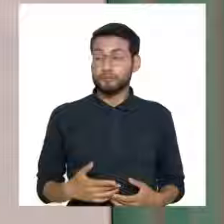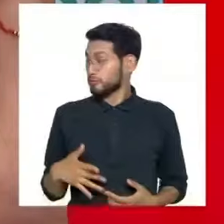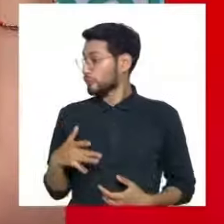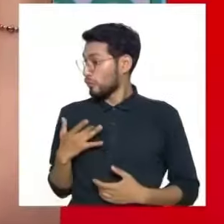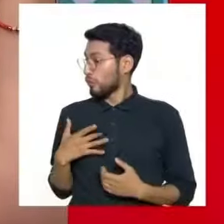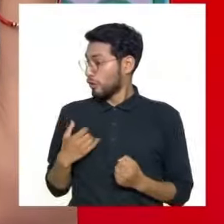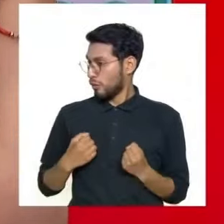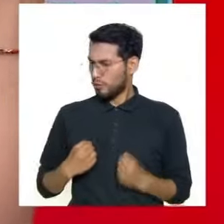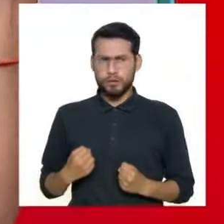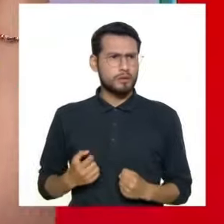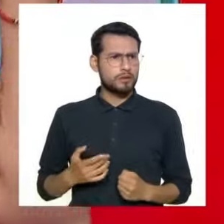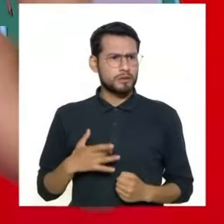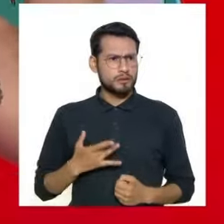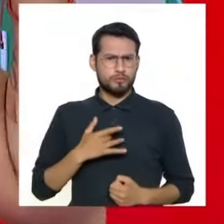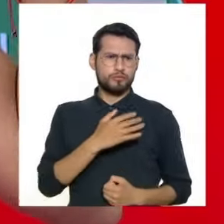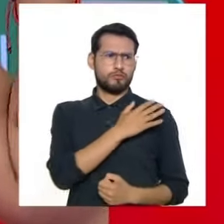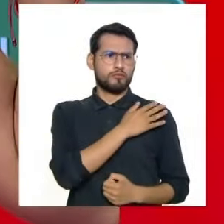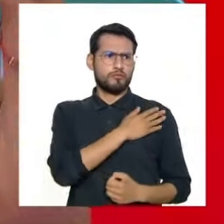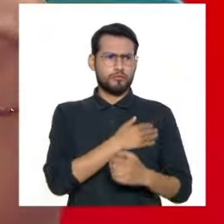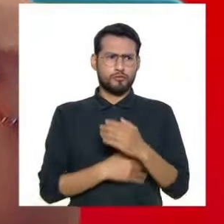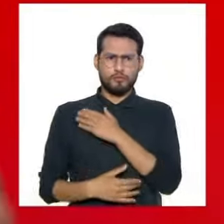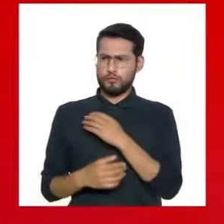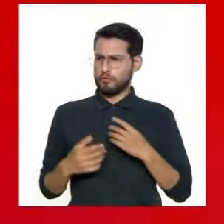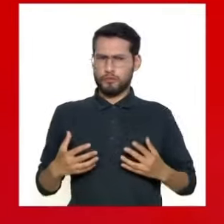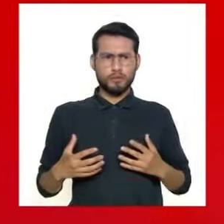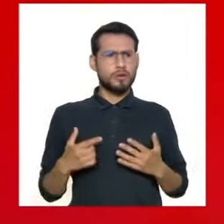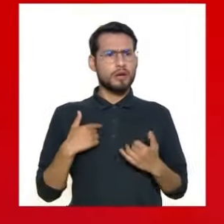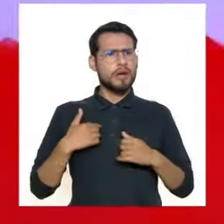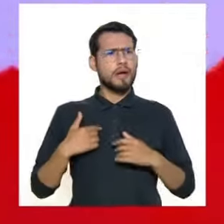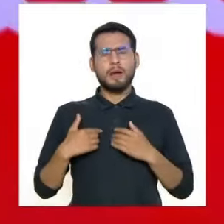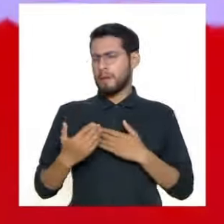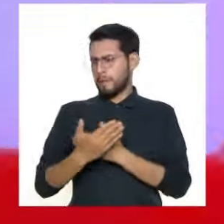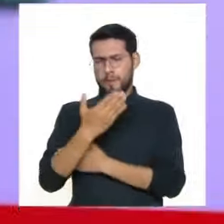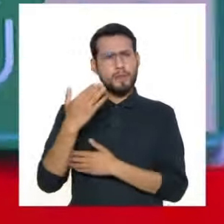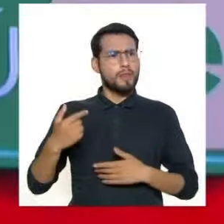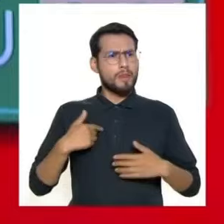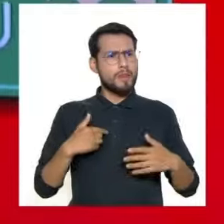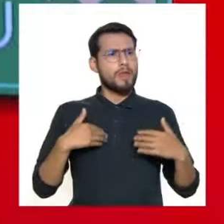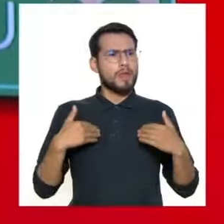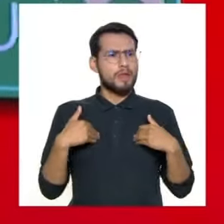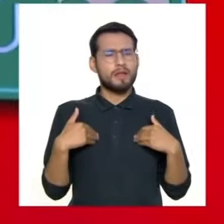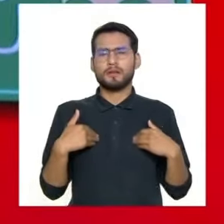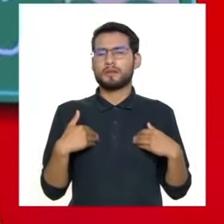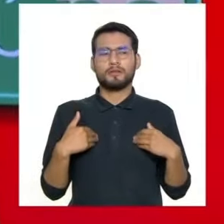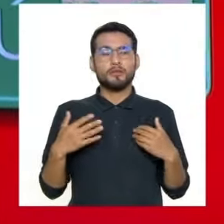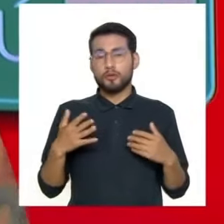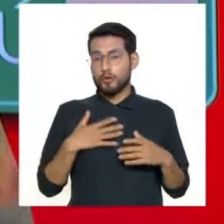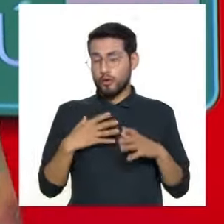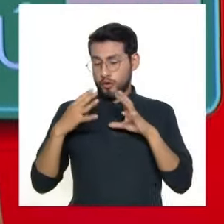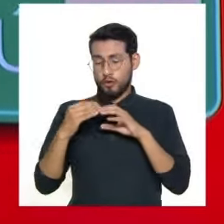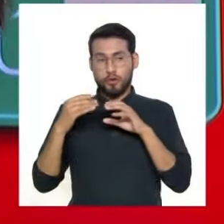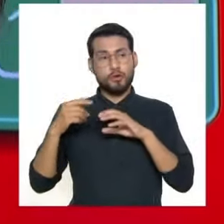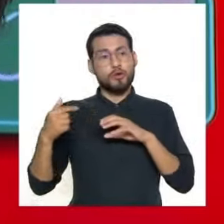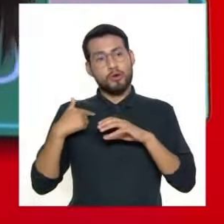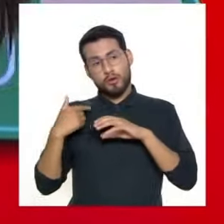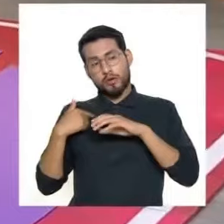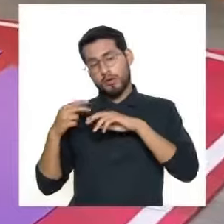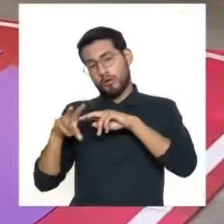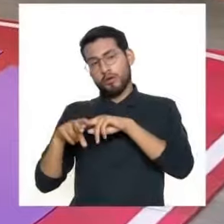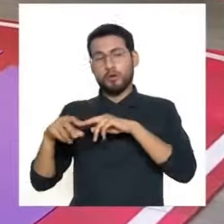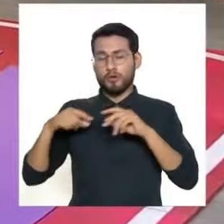fuerte o sea como más más durita más unificada yo en las mañanas me levanto me pongo en el borde del colchón y bueno lo